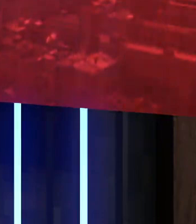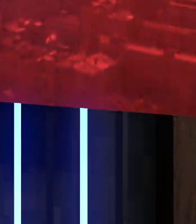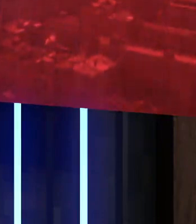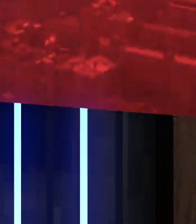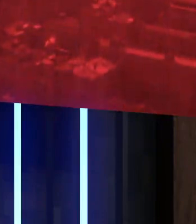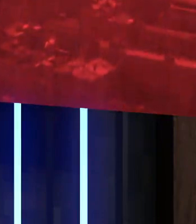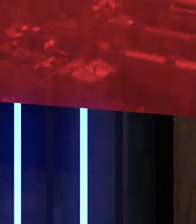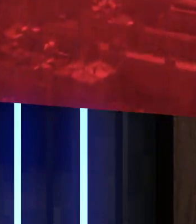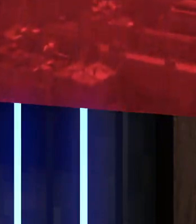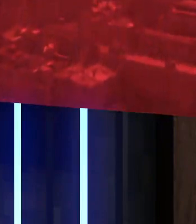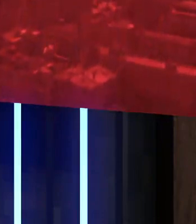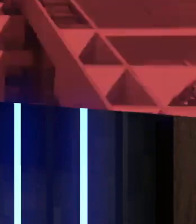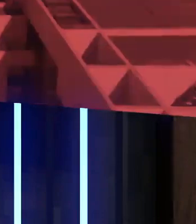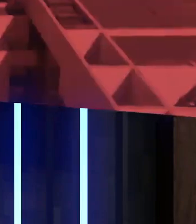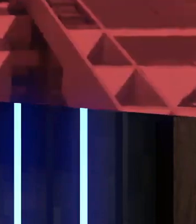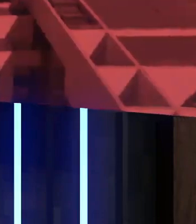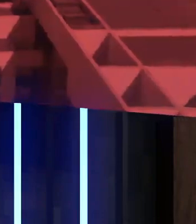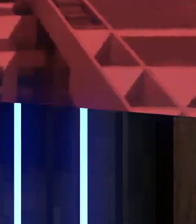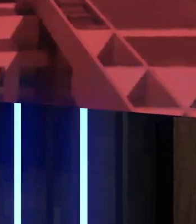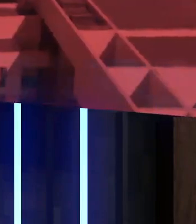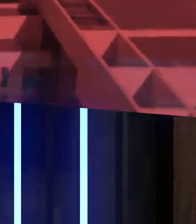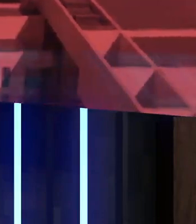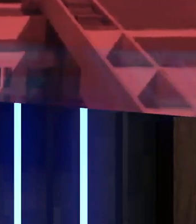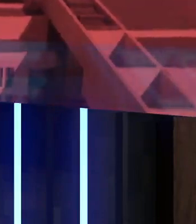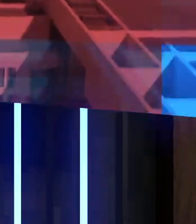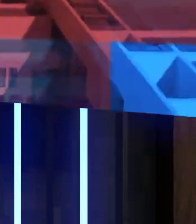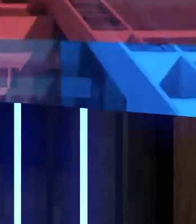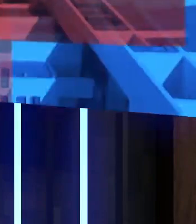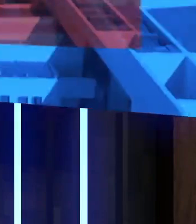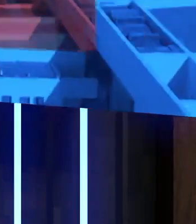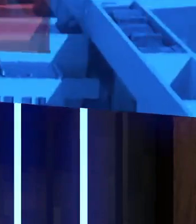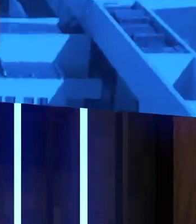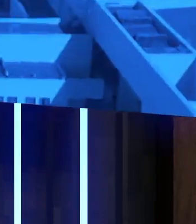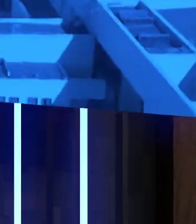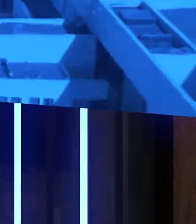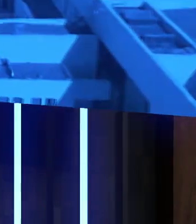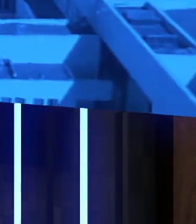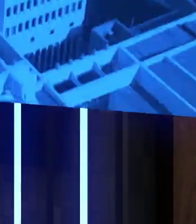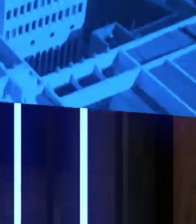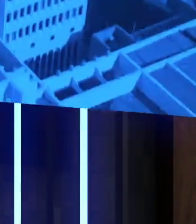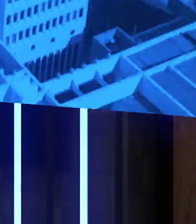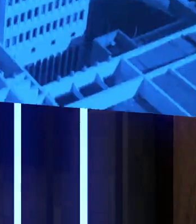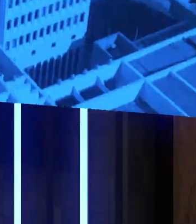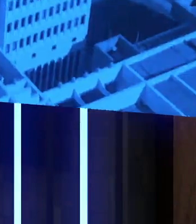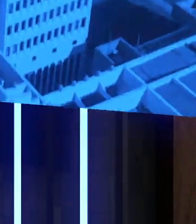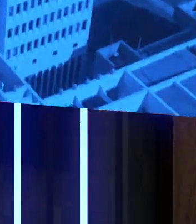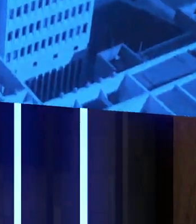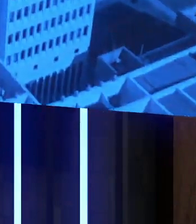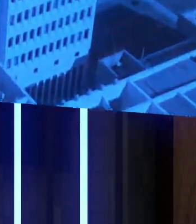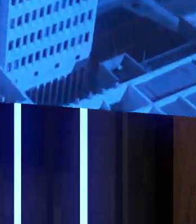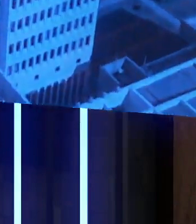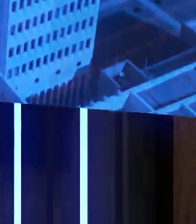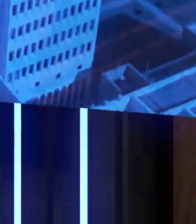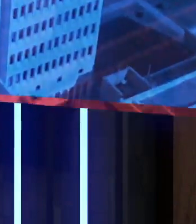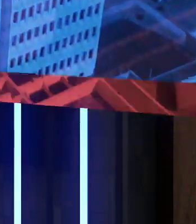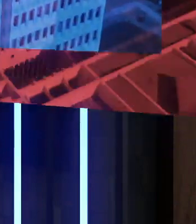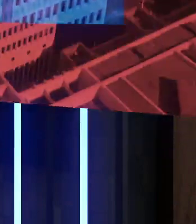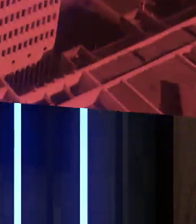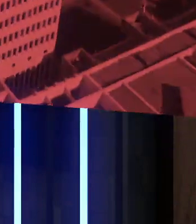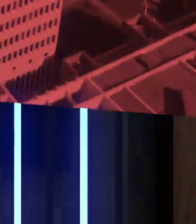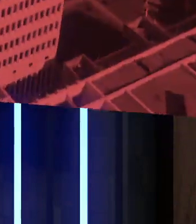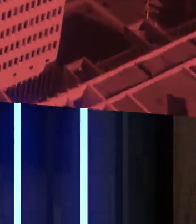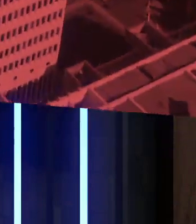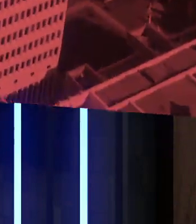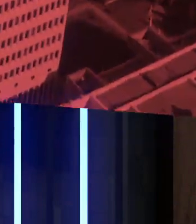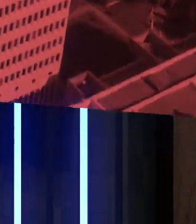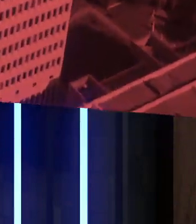acciones fueron desarrolladas, cuáles fueron las dificultades enfrentadas en la implementación o funcionamiento intersectorial del sistema,